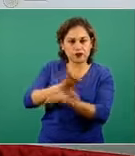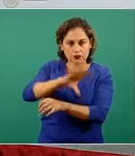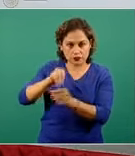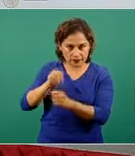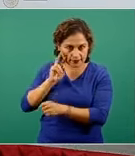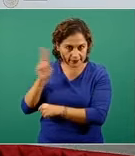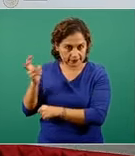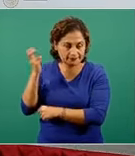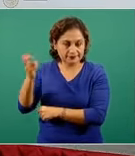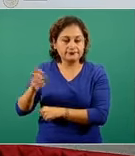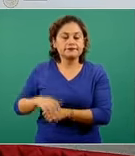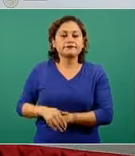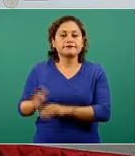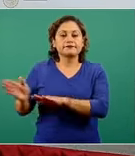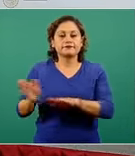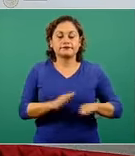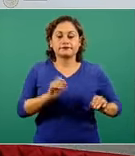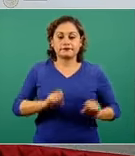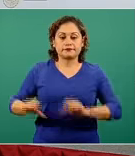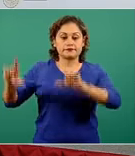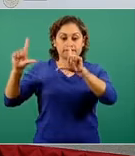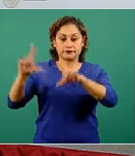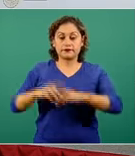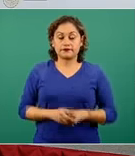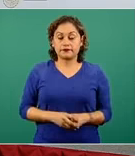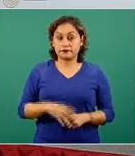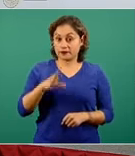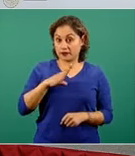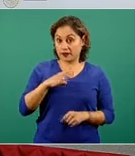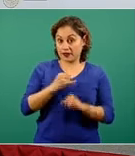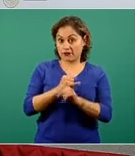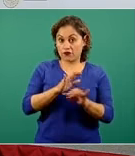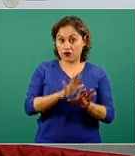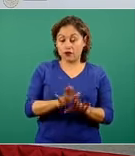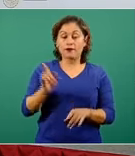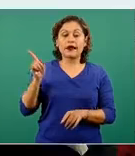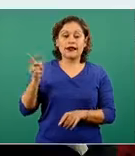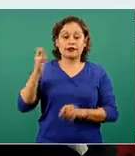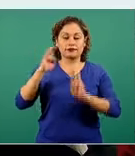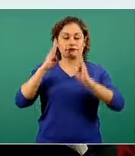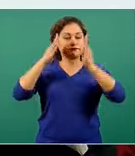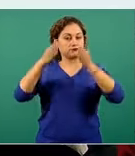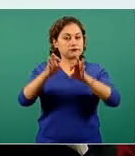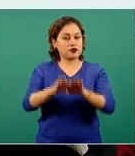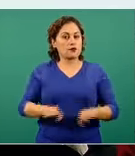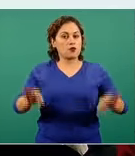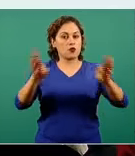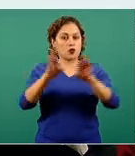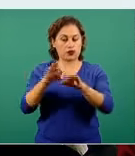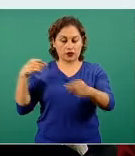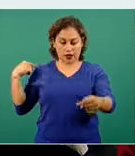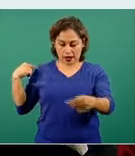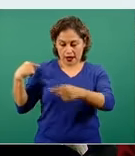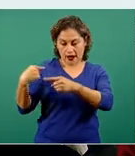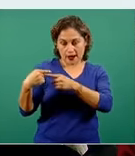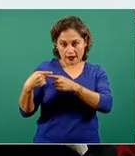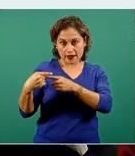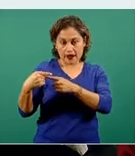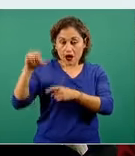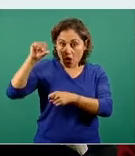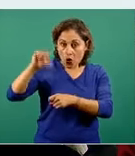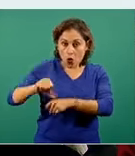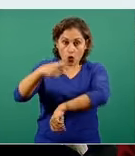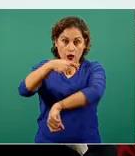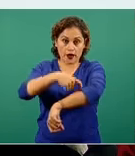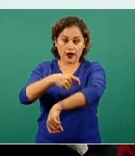siguiente diapositiva, aquí tenemos un informe especial que también es al corte del día de hoy